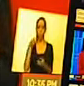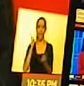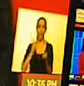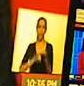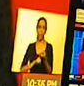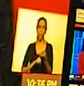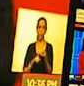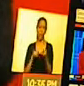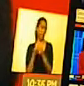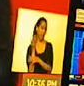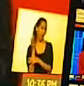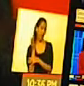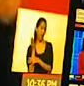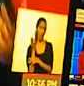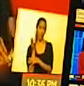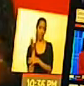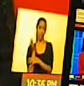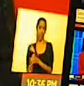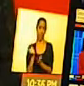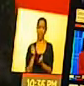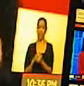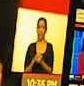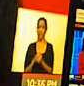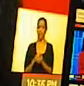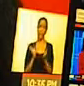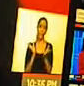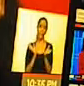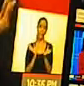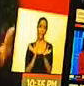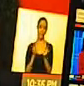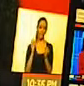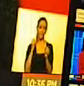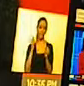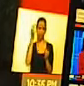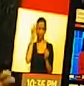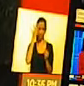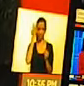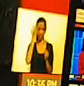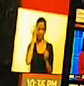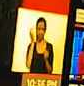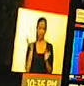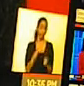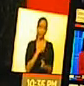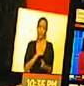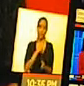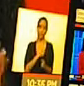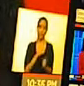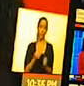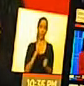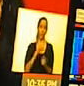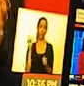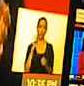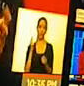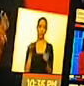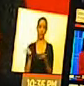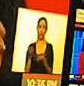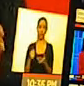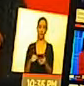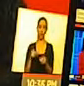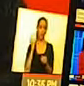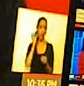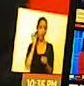floreros. Compañeras jarrones. Pampara. Sí, este tipo, y lamentablemente la sociedad venezolana son así, esas niñas que